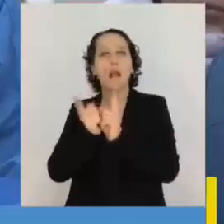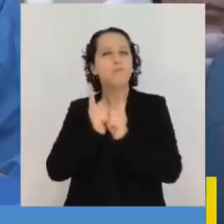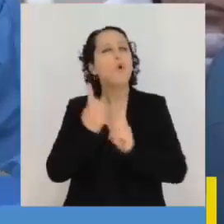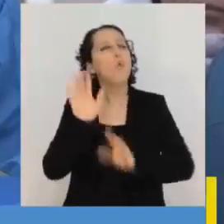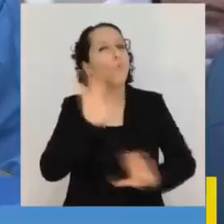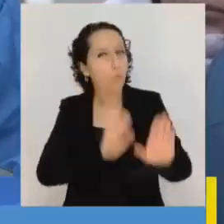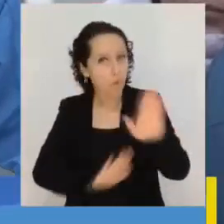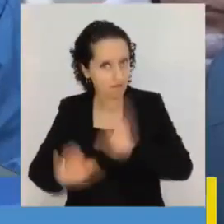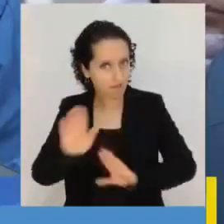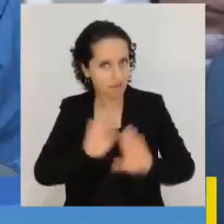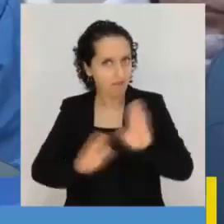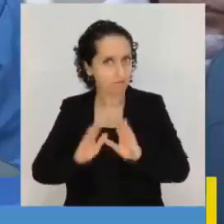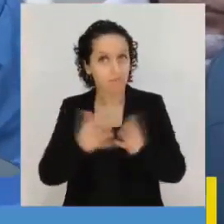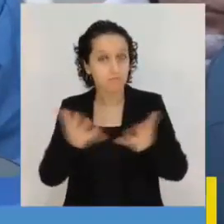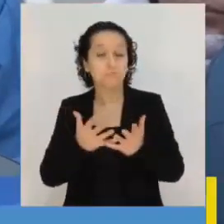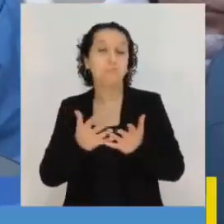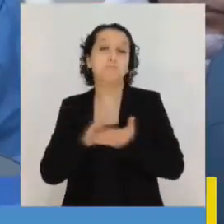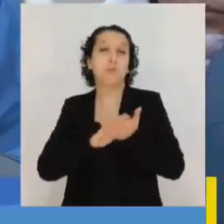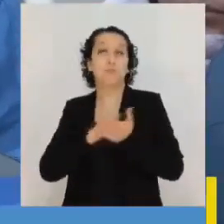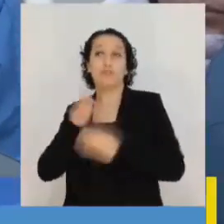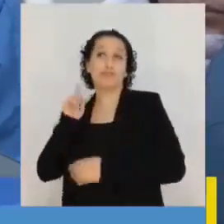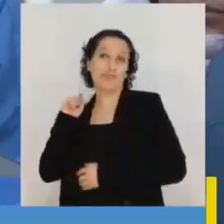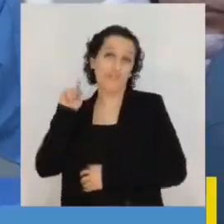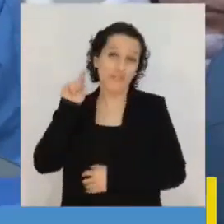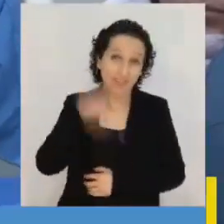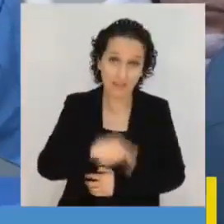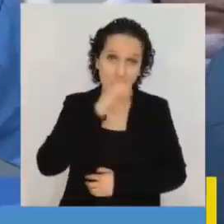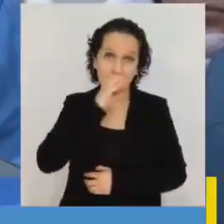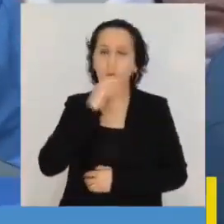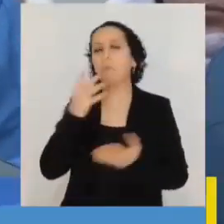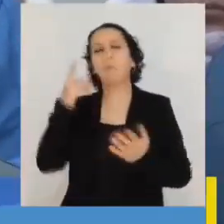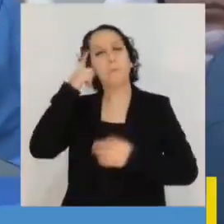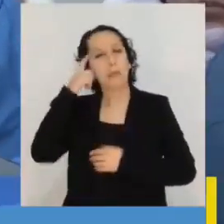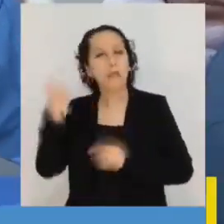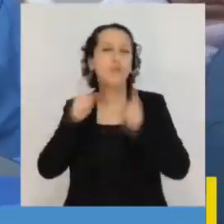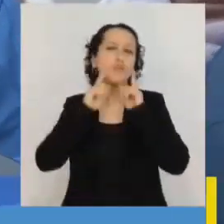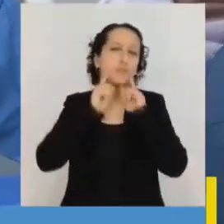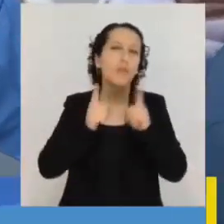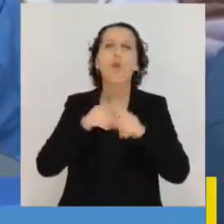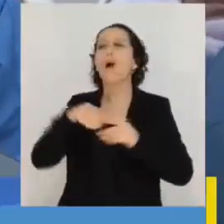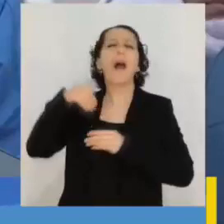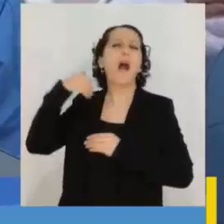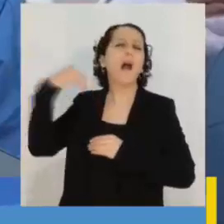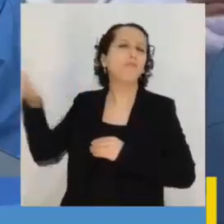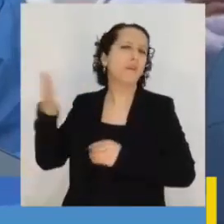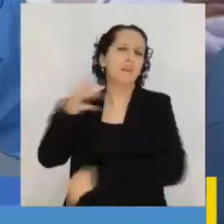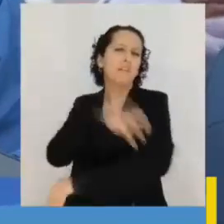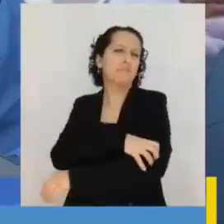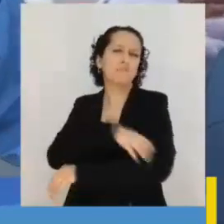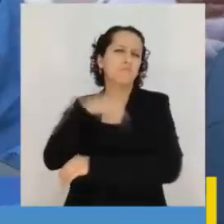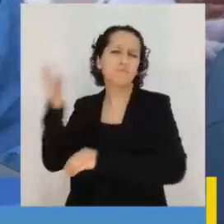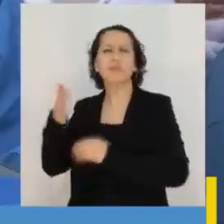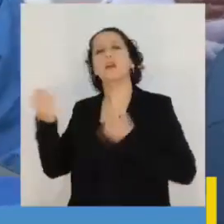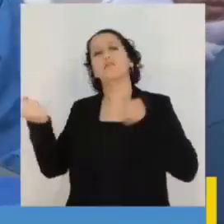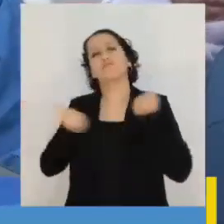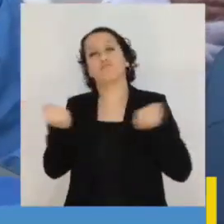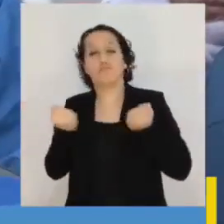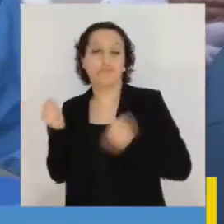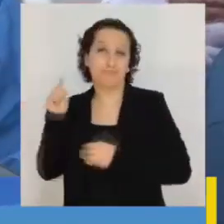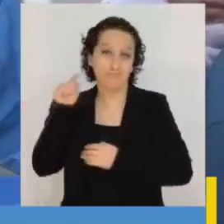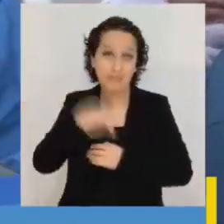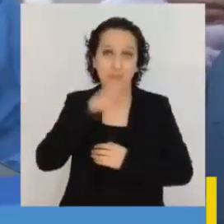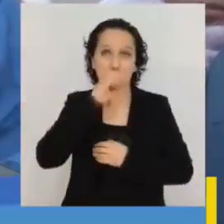precaución, sobre todo cuando vienen entrando a Concepción desde Penco, desde Tomé o desde fuera de la región, desde fuera de la provincia